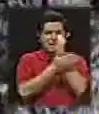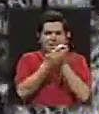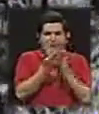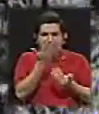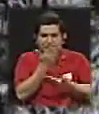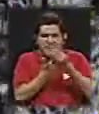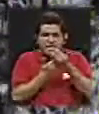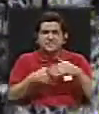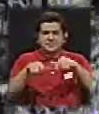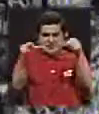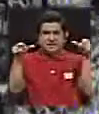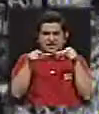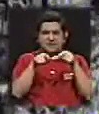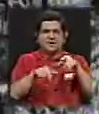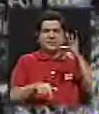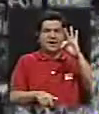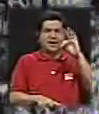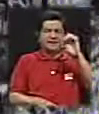Y